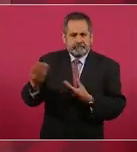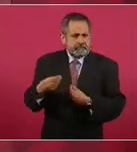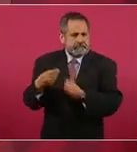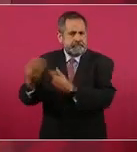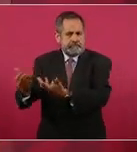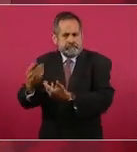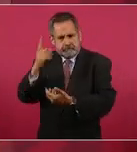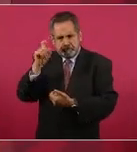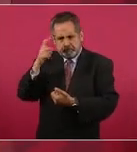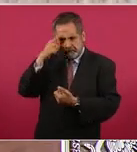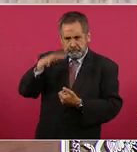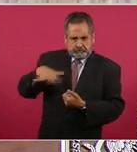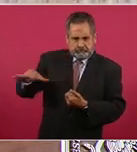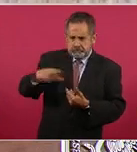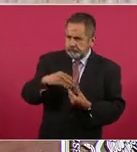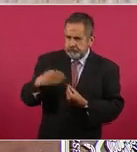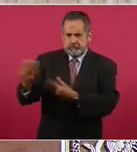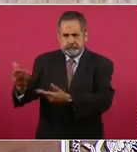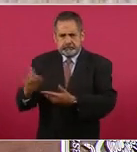y